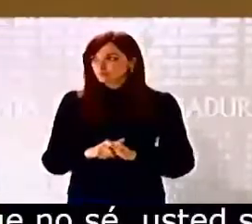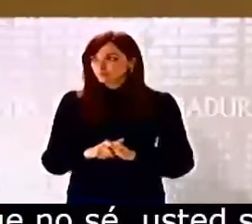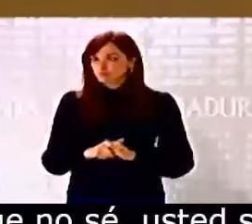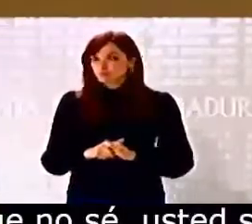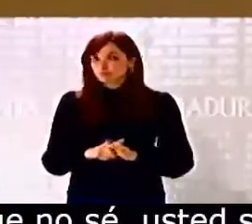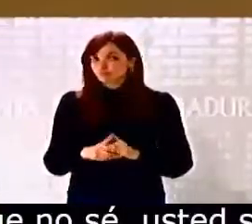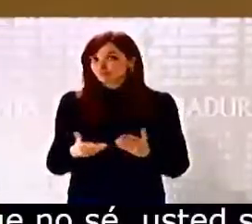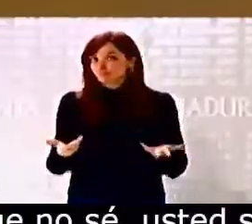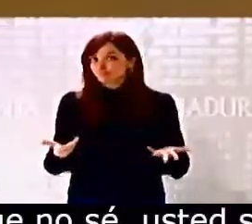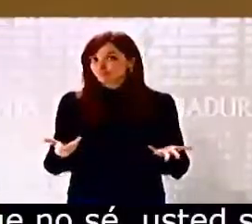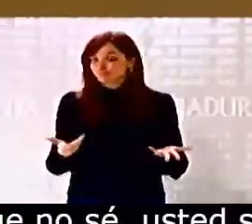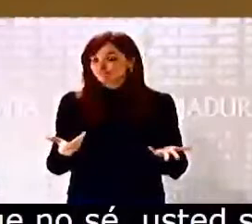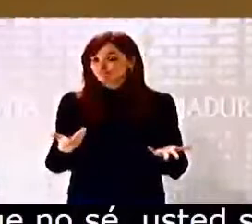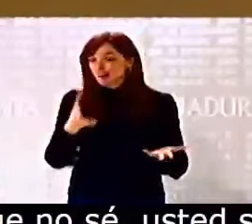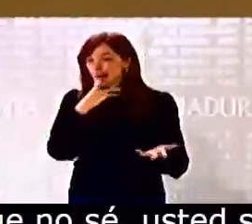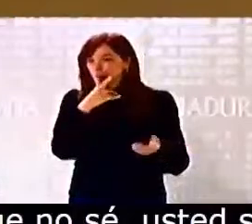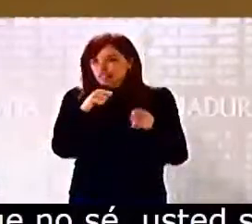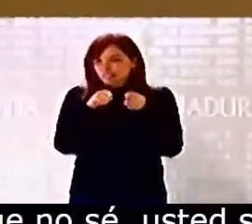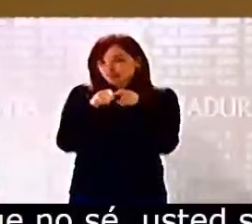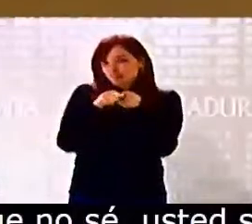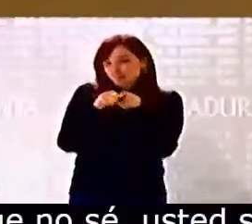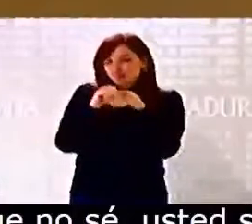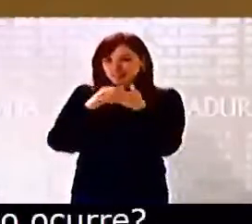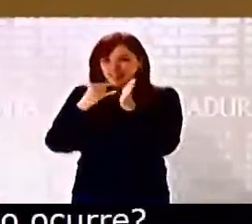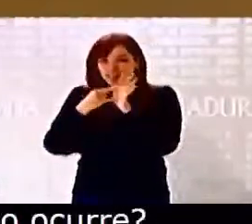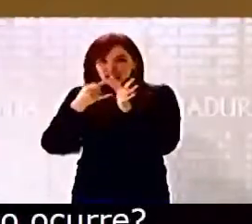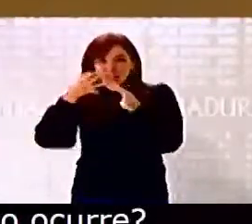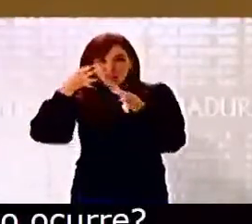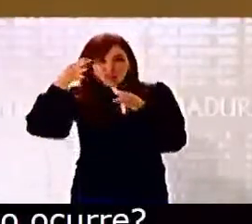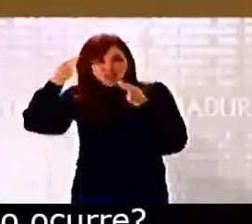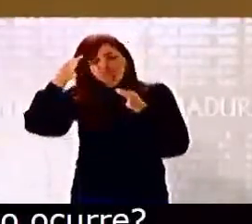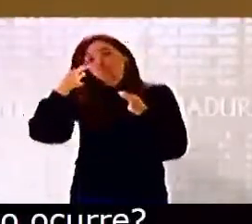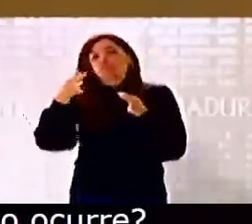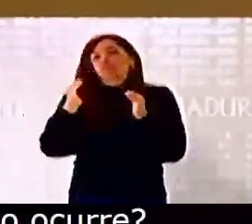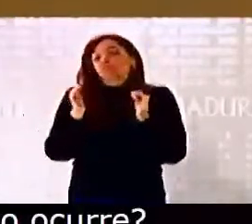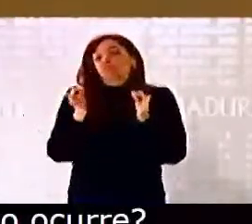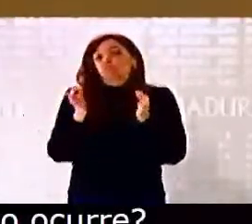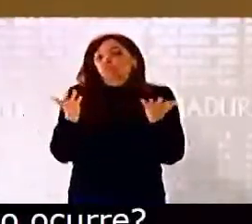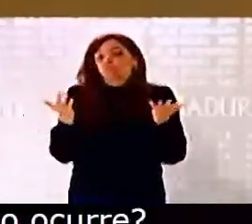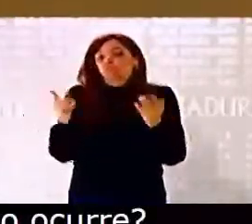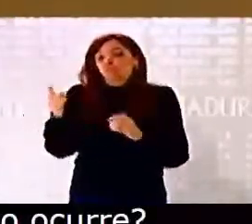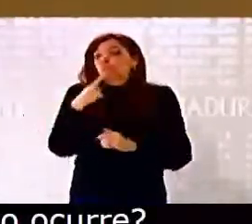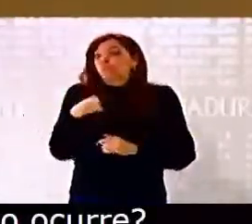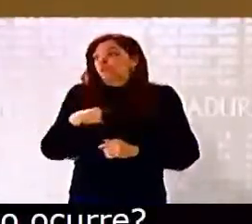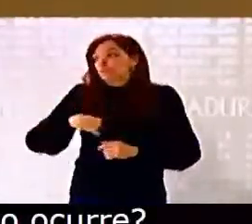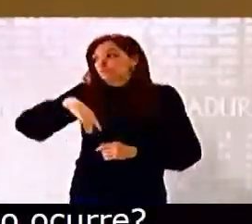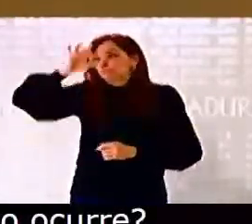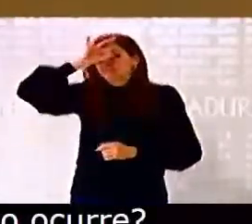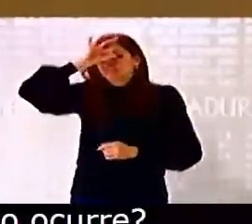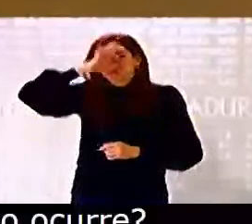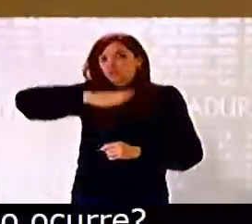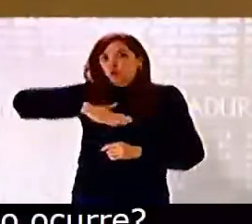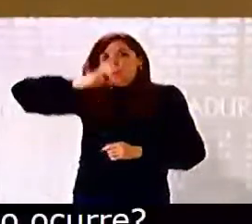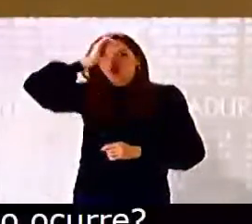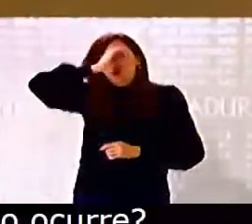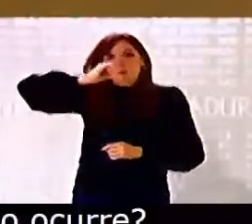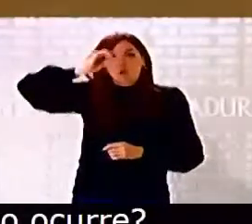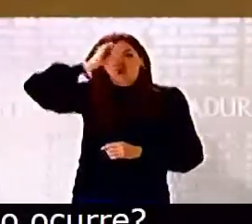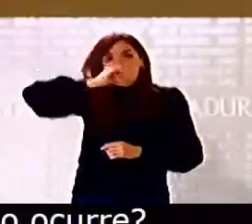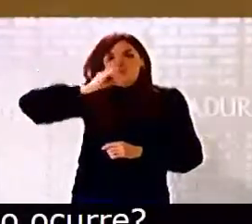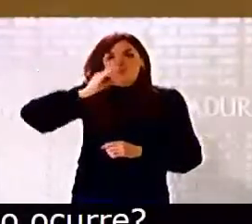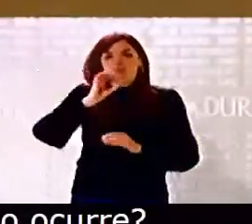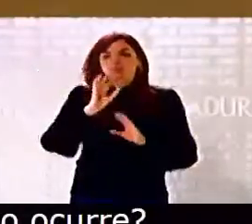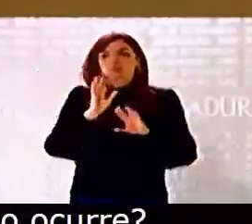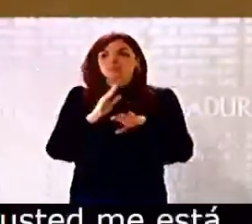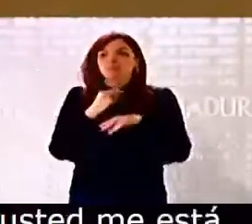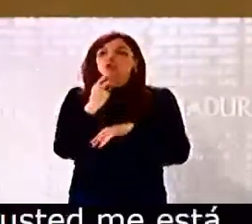No nos entremos en cuestiones técnicas, que yo lo que usted me está diciendo yo no lo sé. Yo le estoy dando mi opinión como portavoz de este Gobierno.